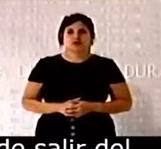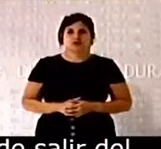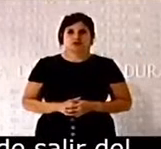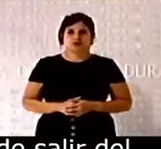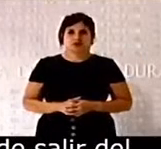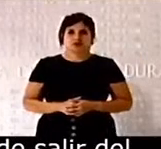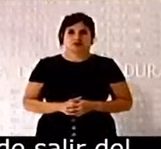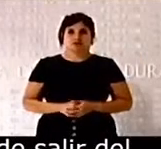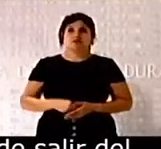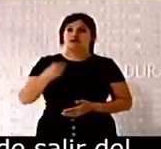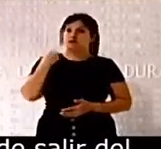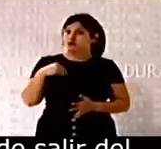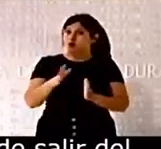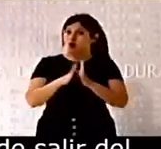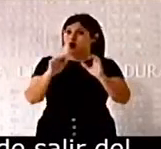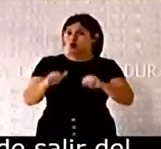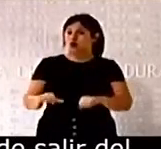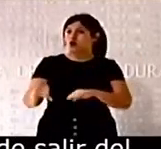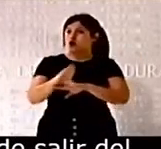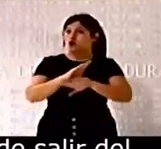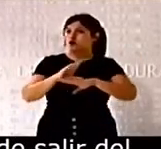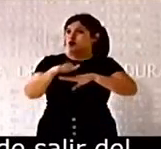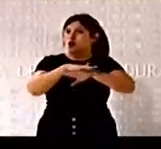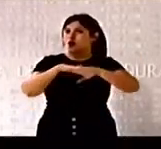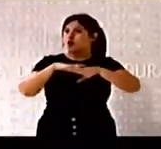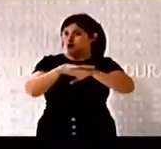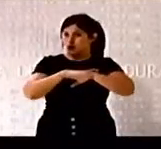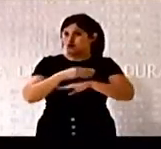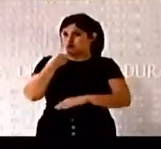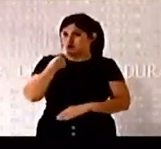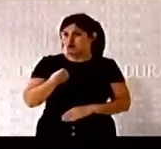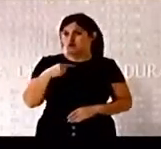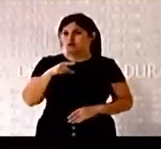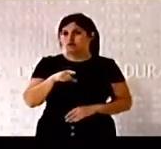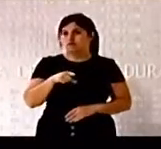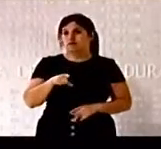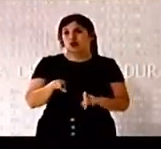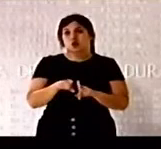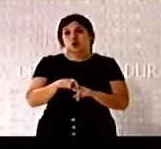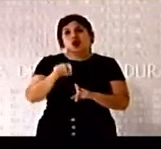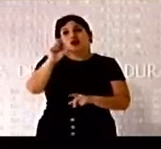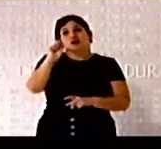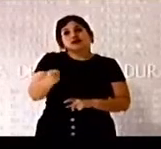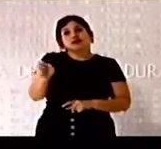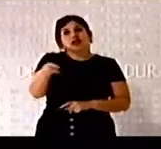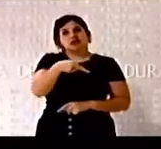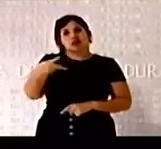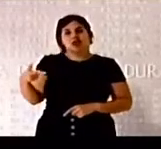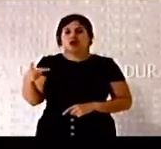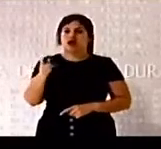Ese acuerdo de Consejo de Gobierno, por una sentencia del Tribunal Supremo,